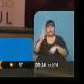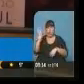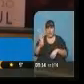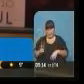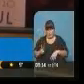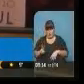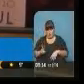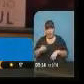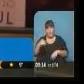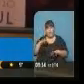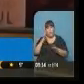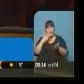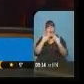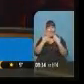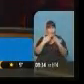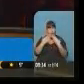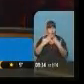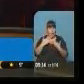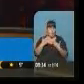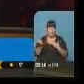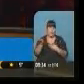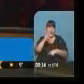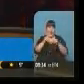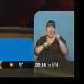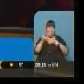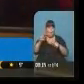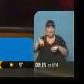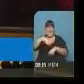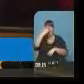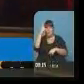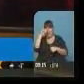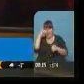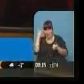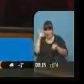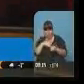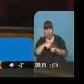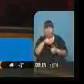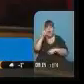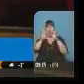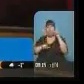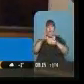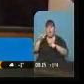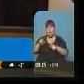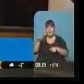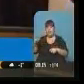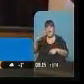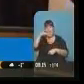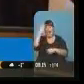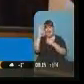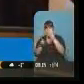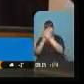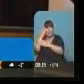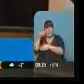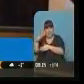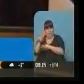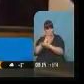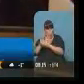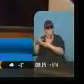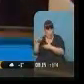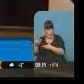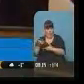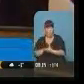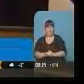vamos a entrevistarnos con la gente de la asamblea nacional con la gente de la asamblea constituyente que es